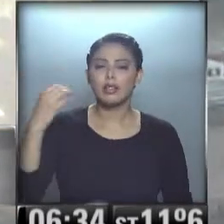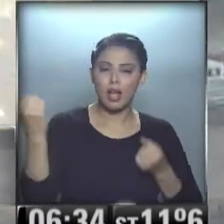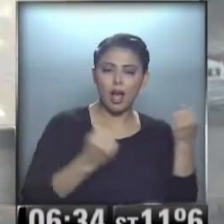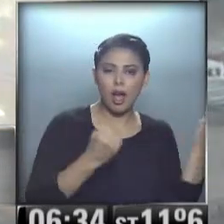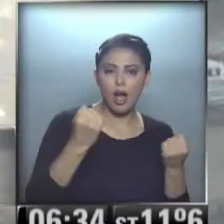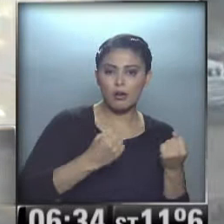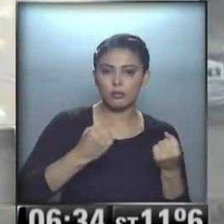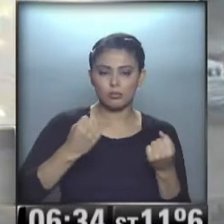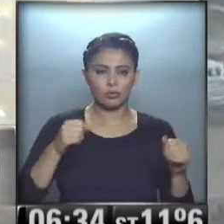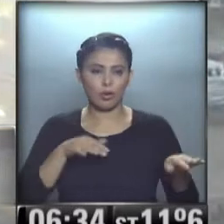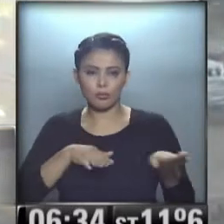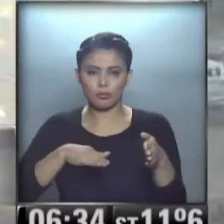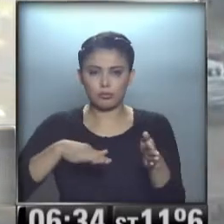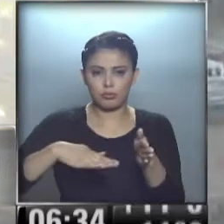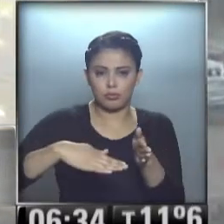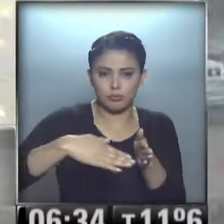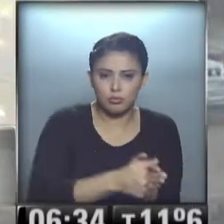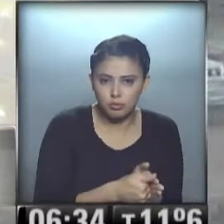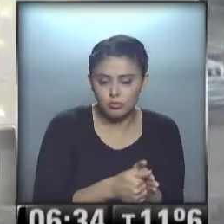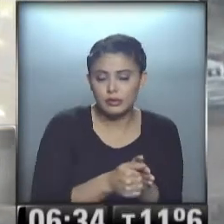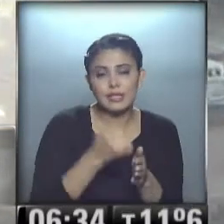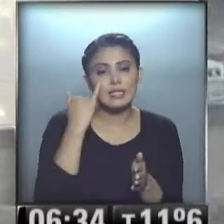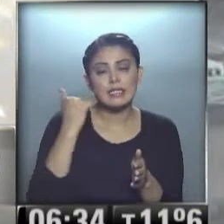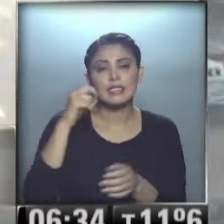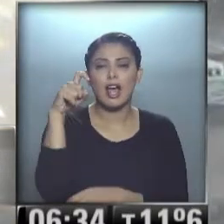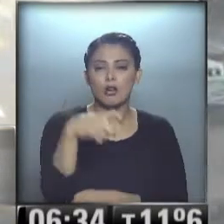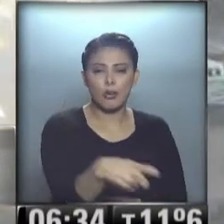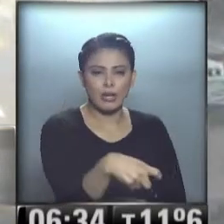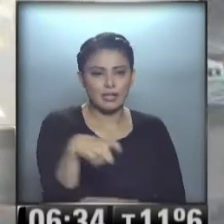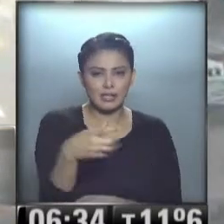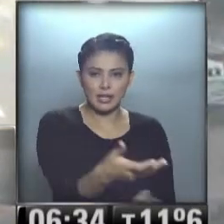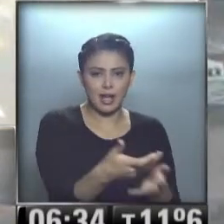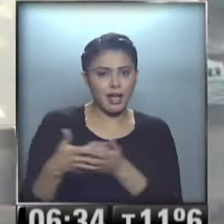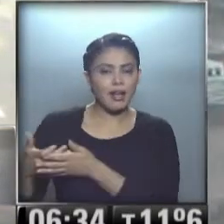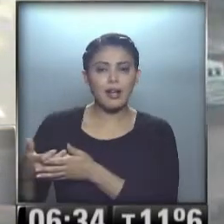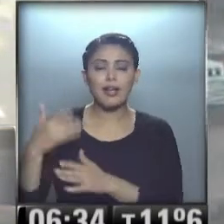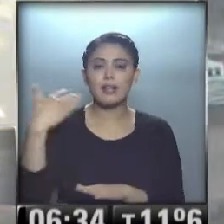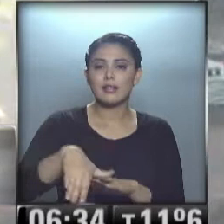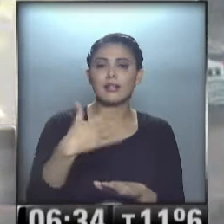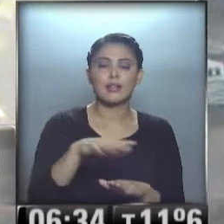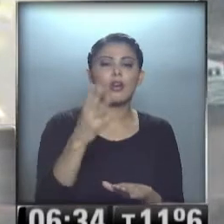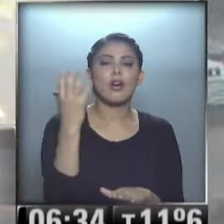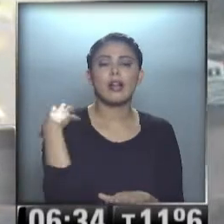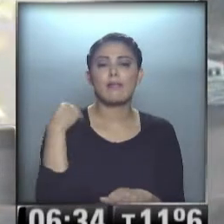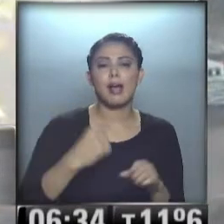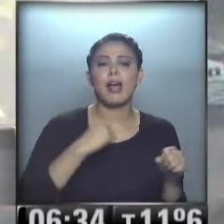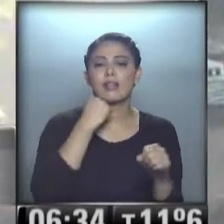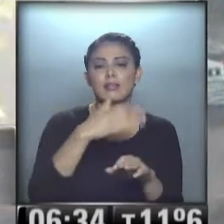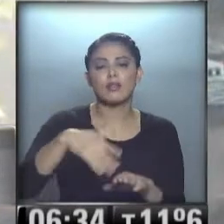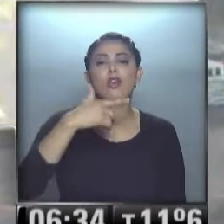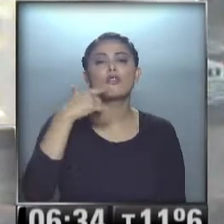contra la baranda de contención. Ya fue retirado por una grúa y el tránsito en General Paz, altura Superí, hacia el Riachuelo, ya